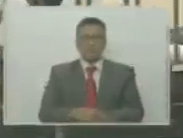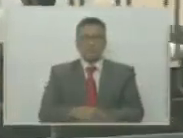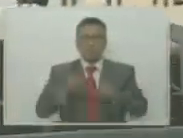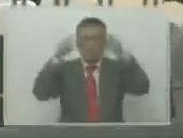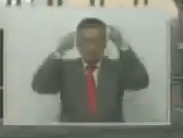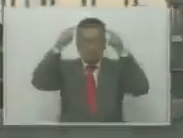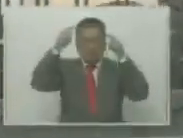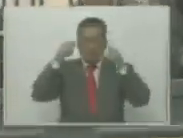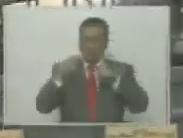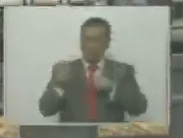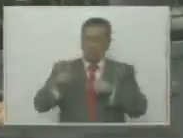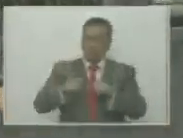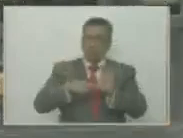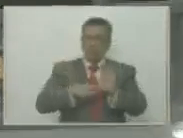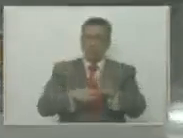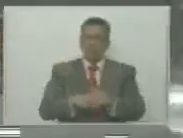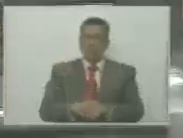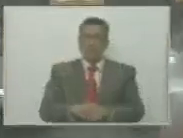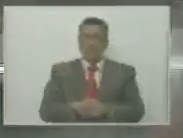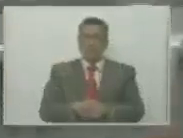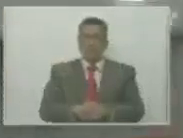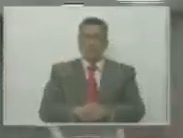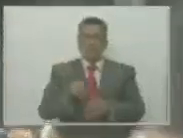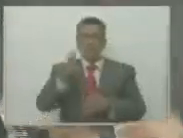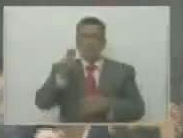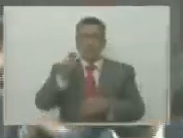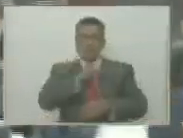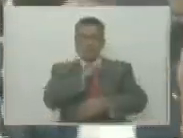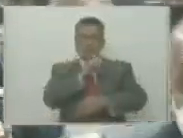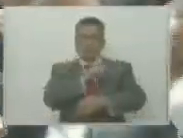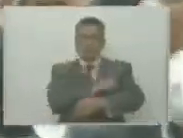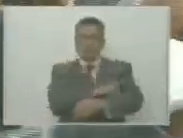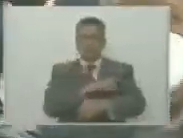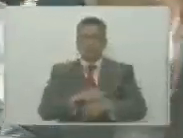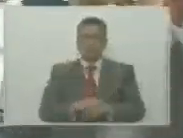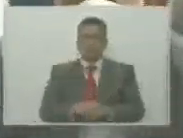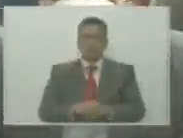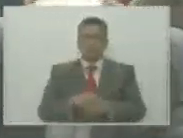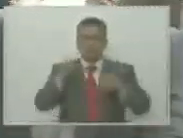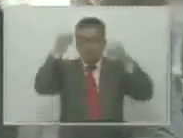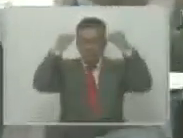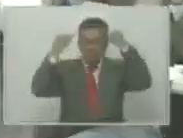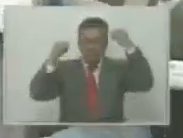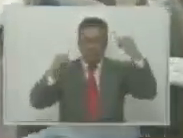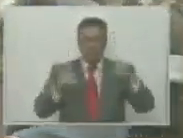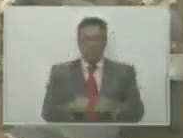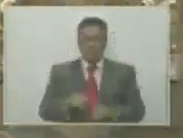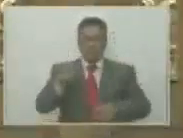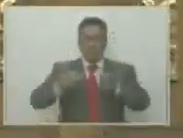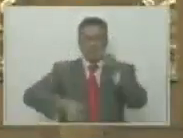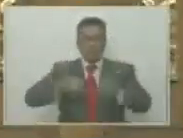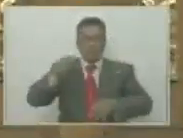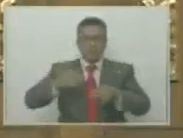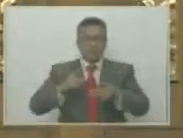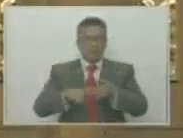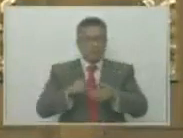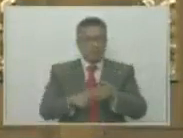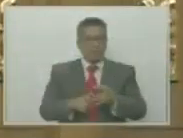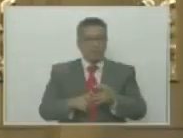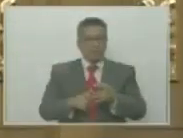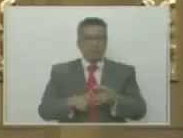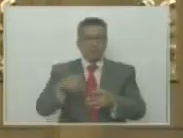Chávez aportó una nueva fuerza a ideas como la justicia,